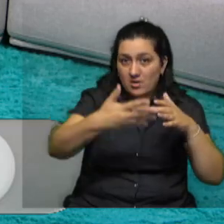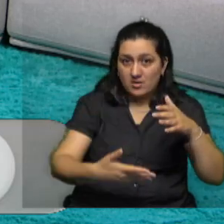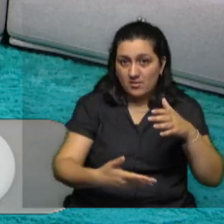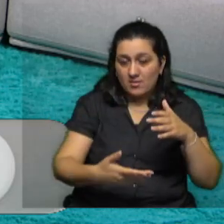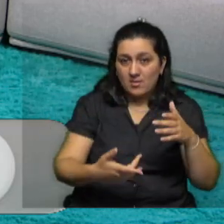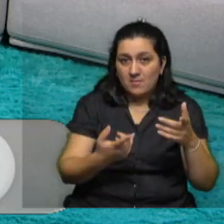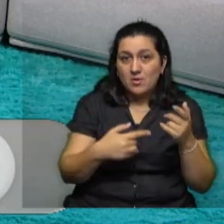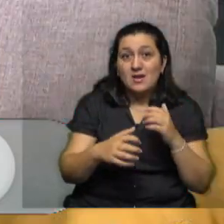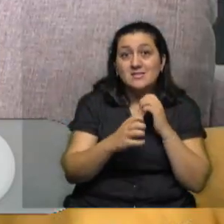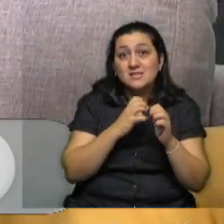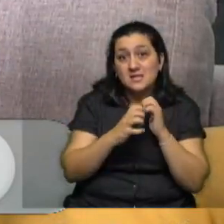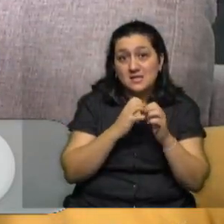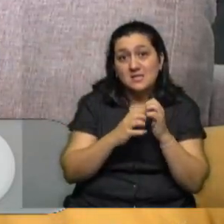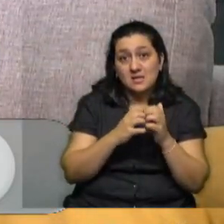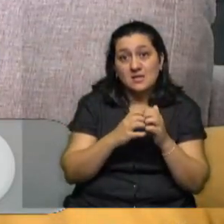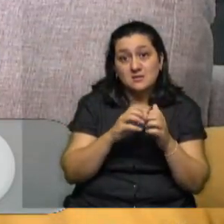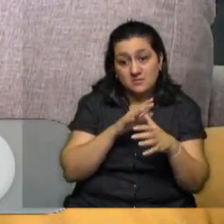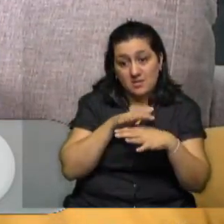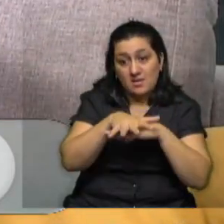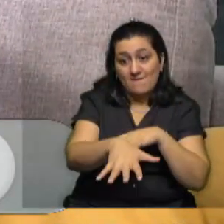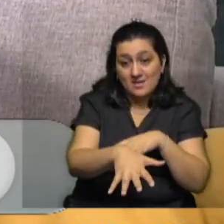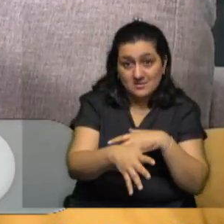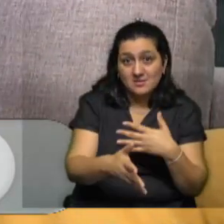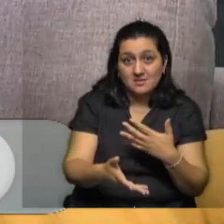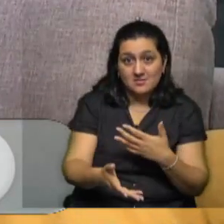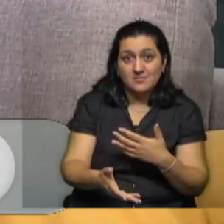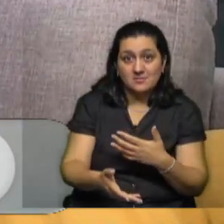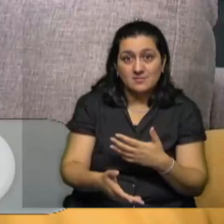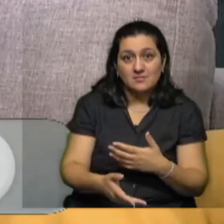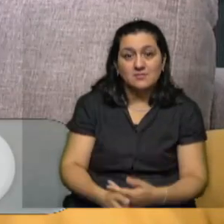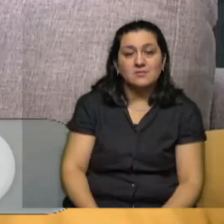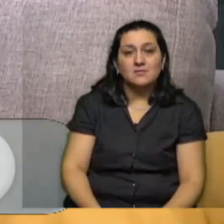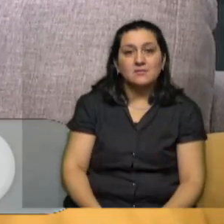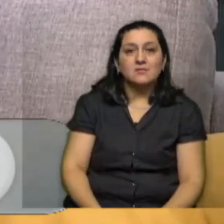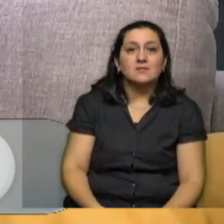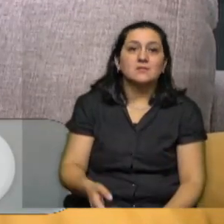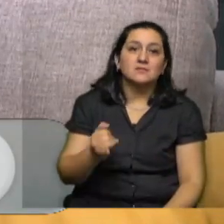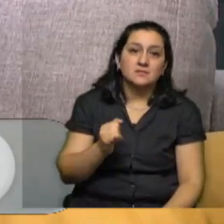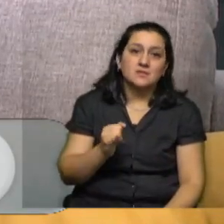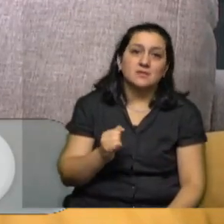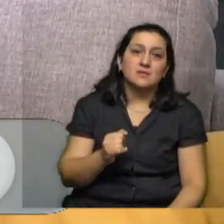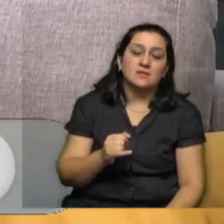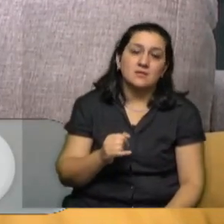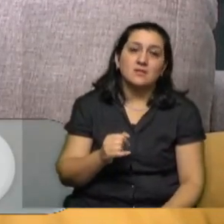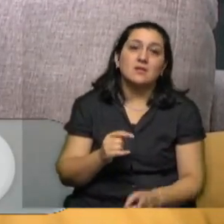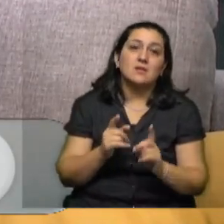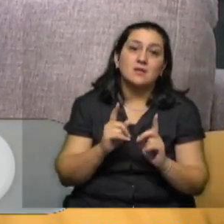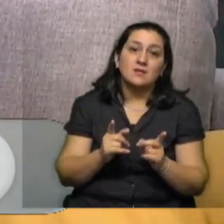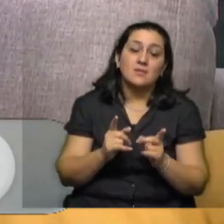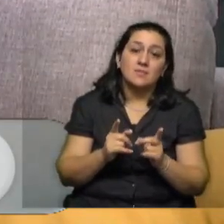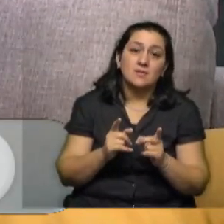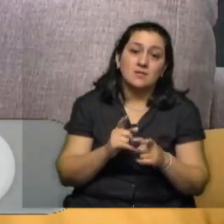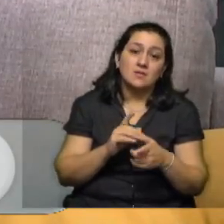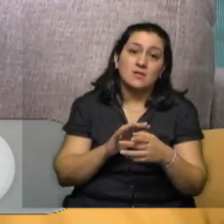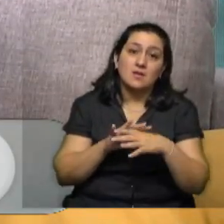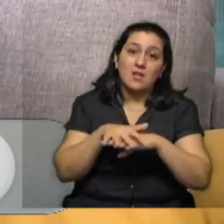si, o sea. Sí, Fito, atraviesan la tela. Es más difícil que atraviesen una pared, pero igual atraviesan, las